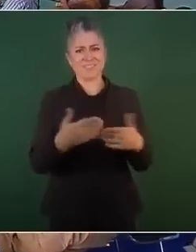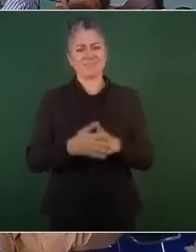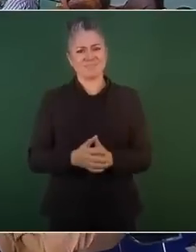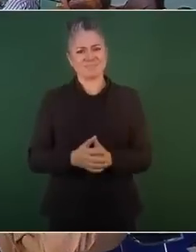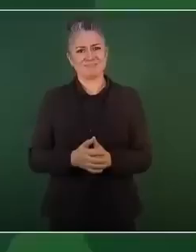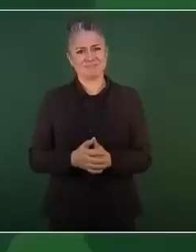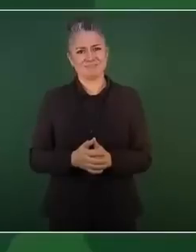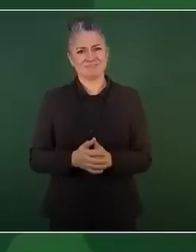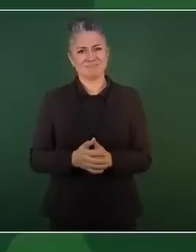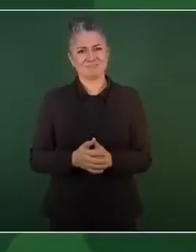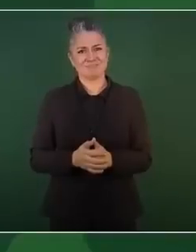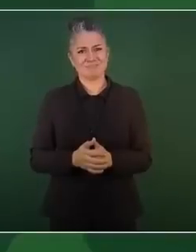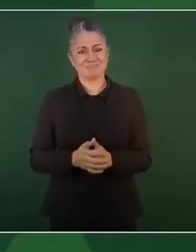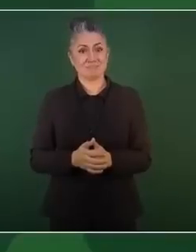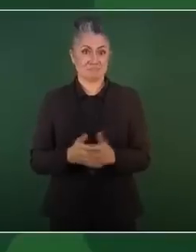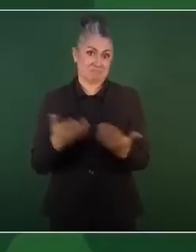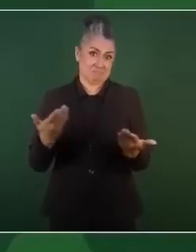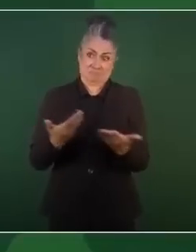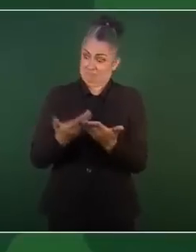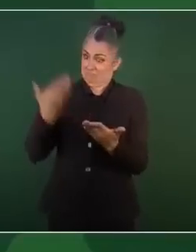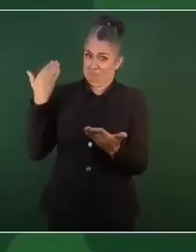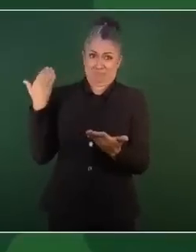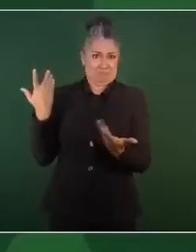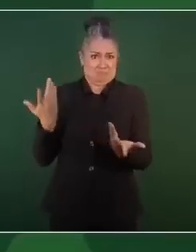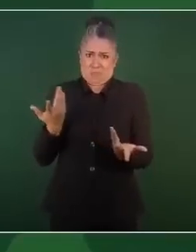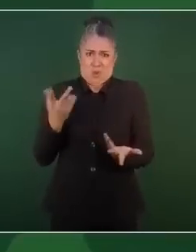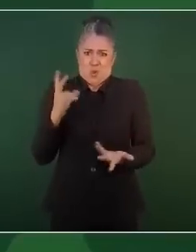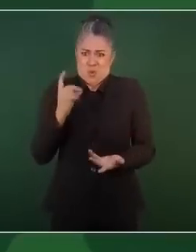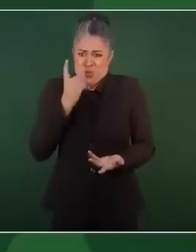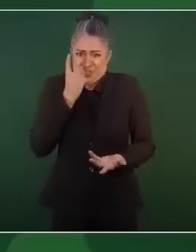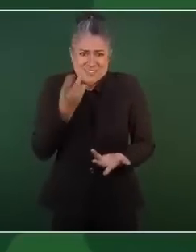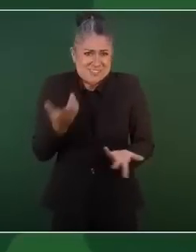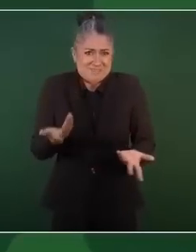Y esto antes no se decía,